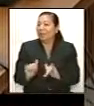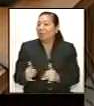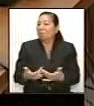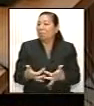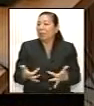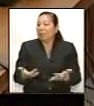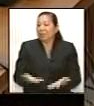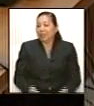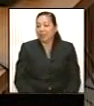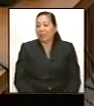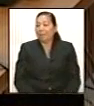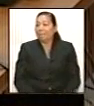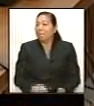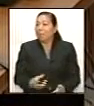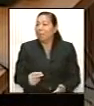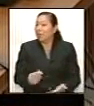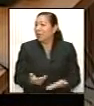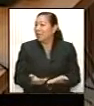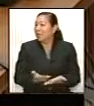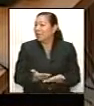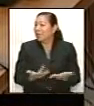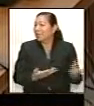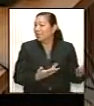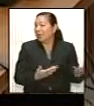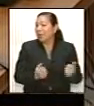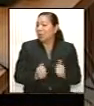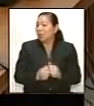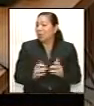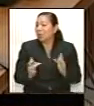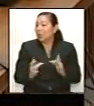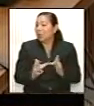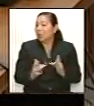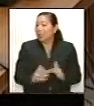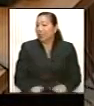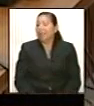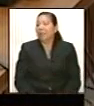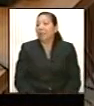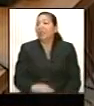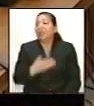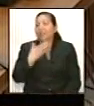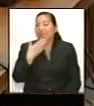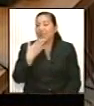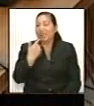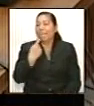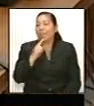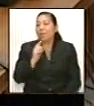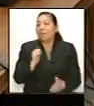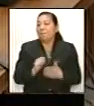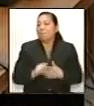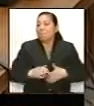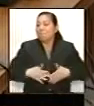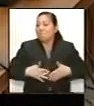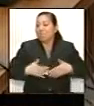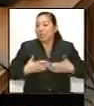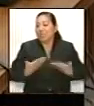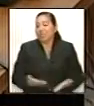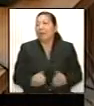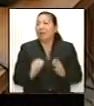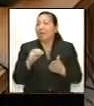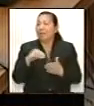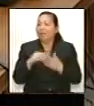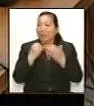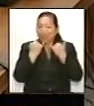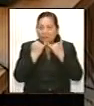deriva los casos, no esperando que puedan tener también un buen cauce, y lo ideal sería poder darle